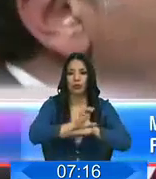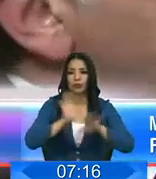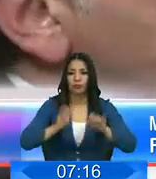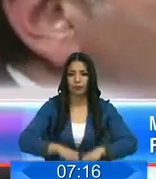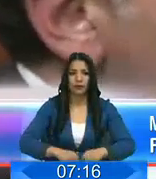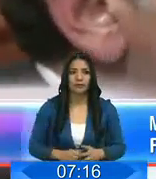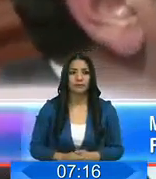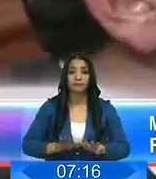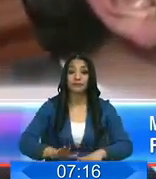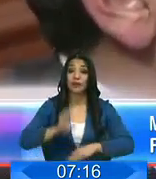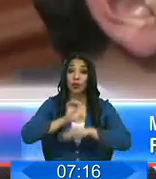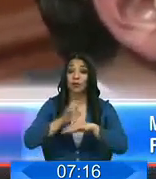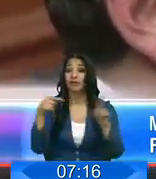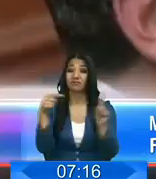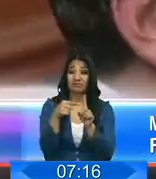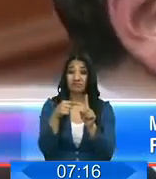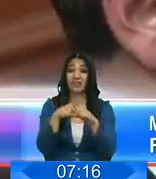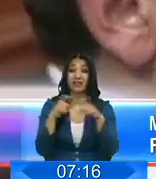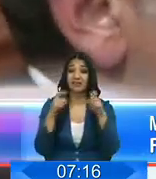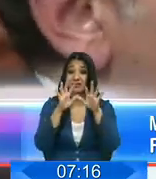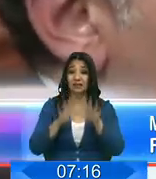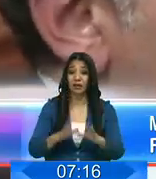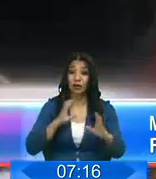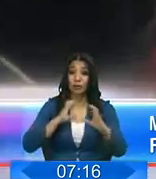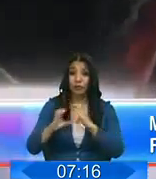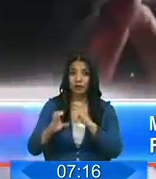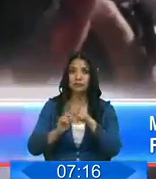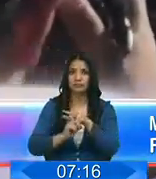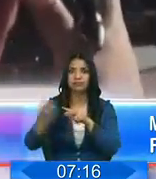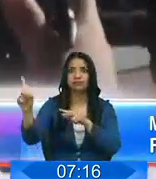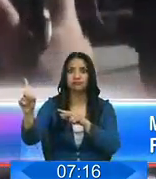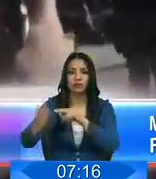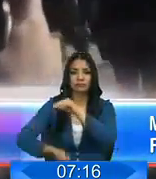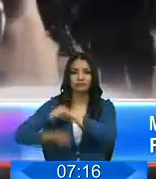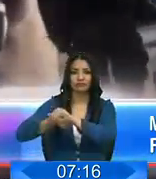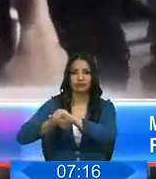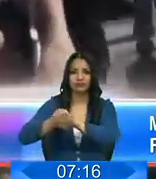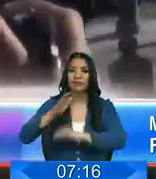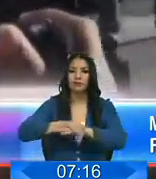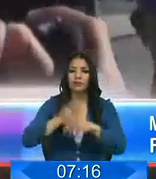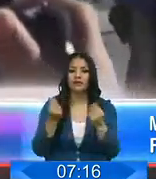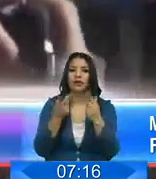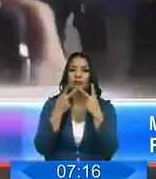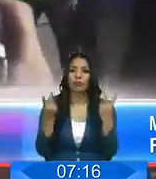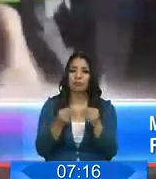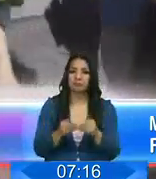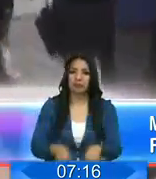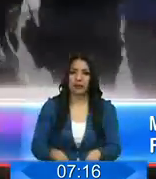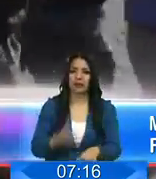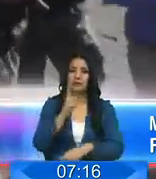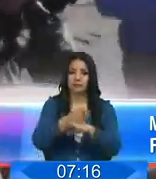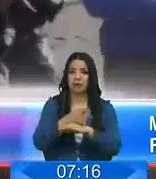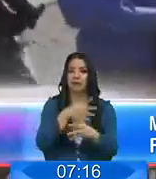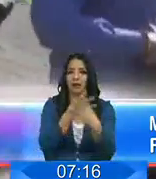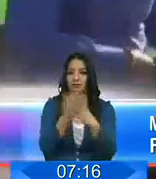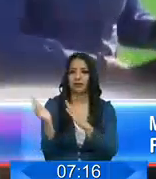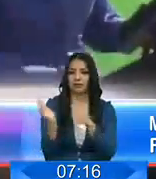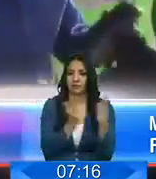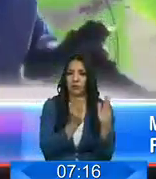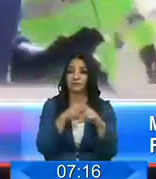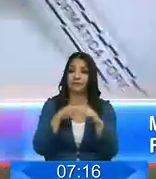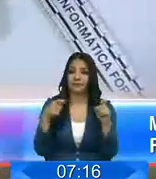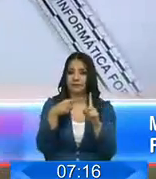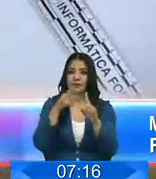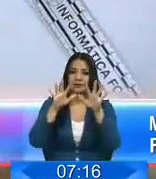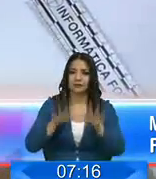En Ecuador, Alvarado es considerado prófugo de la justicia, fue procesado por peculado y cuenta con orden de prisión preventiva. El exsecretario de